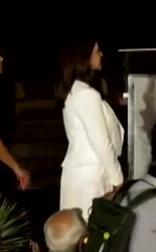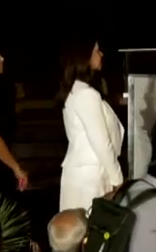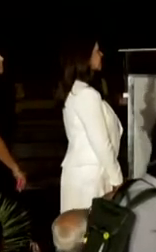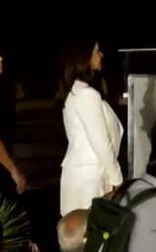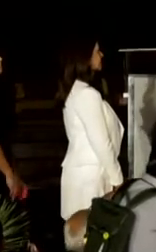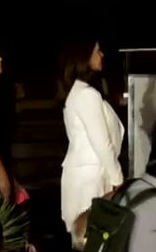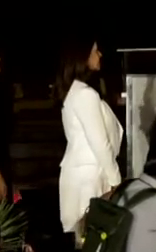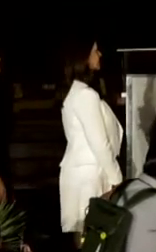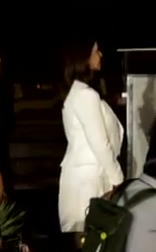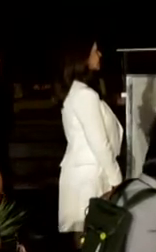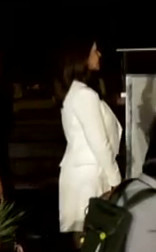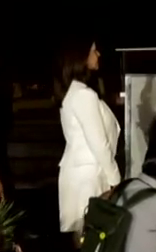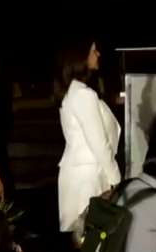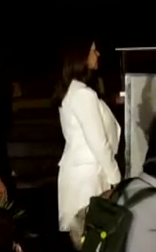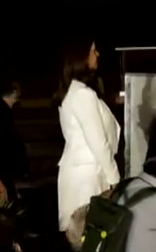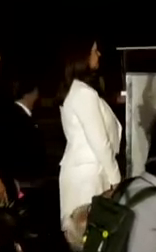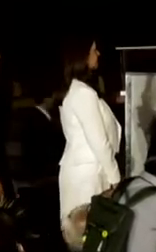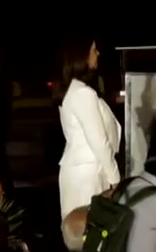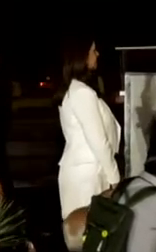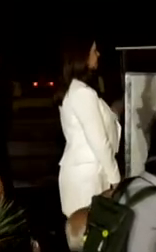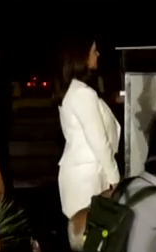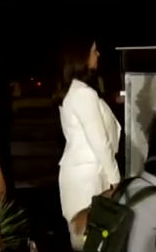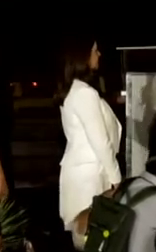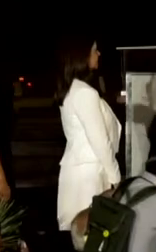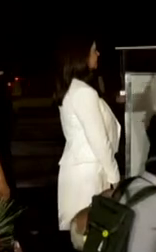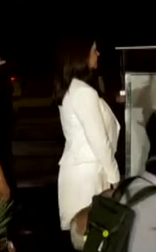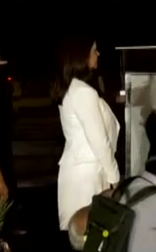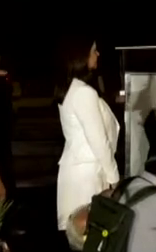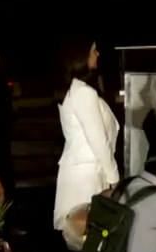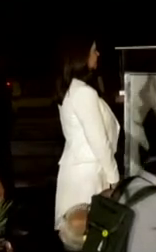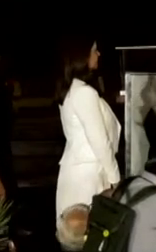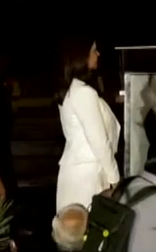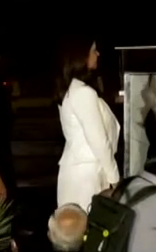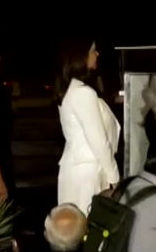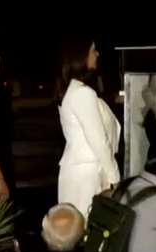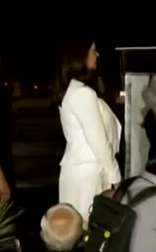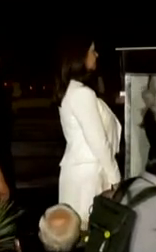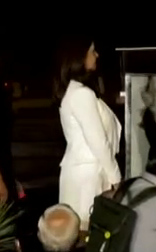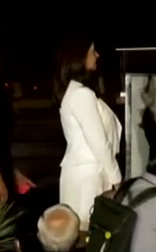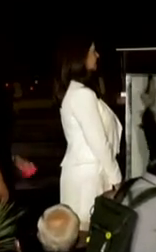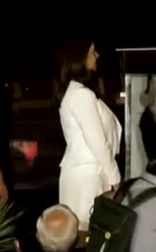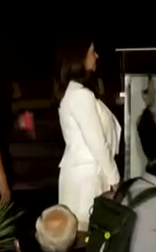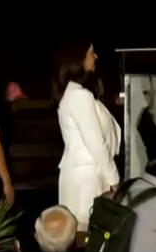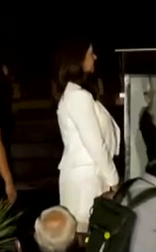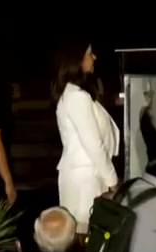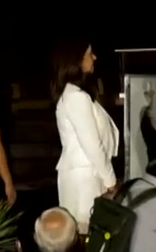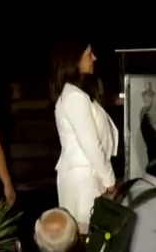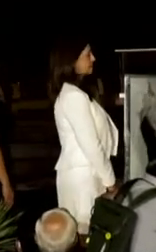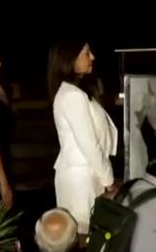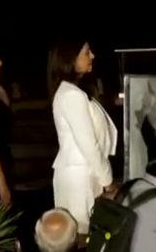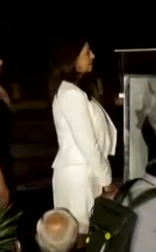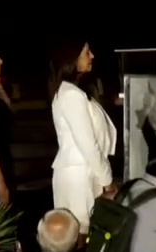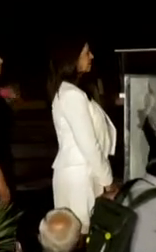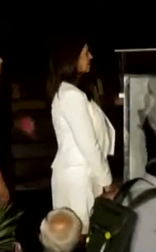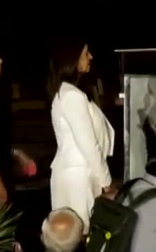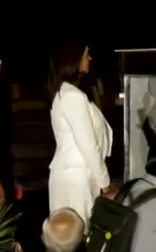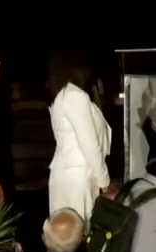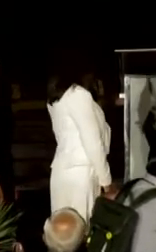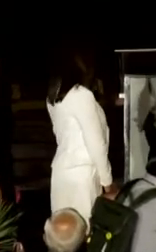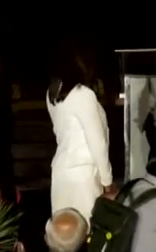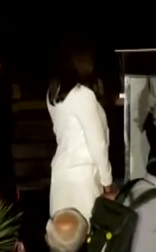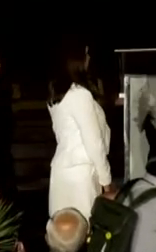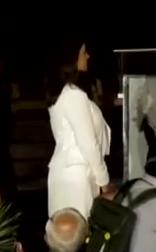toma de protesta. Protestan guardar y hacer guardar la Constitución Política de